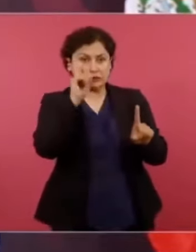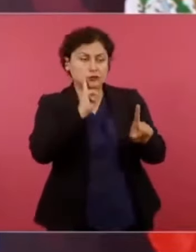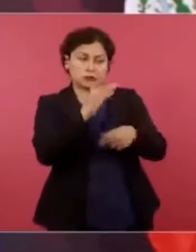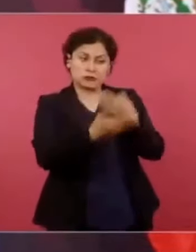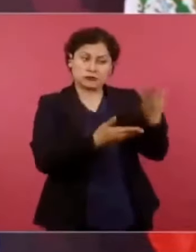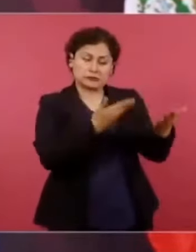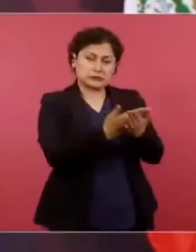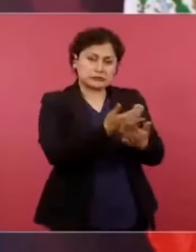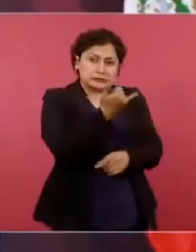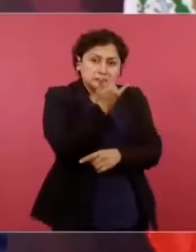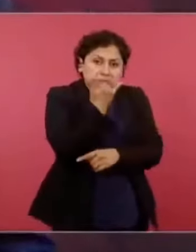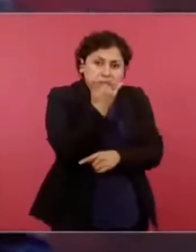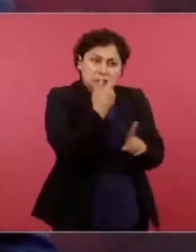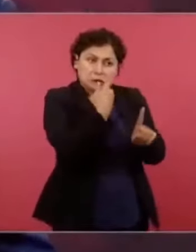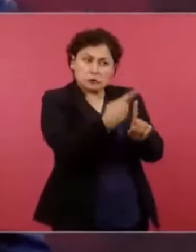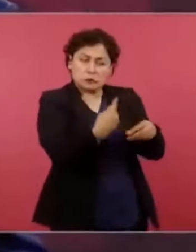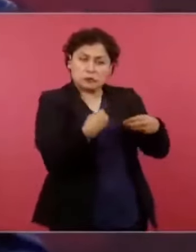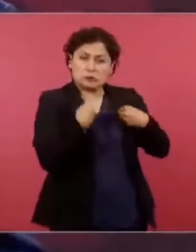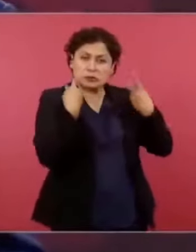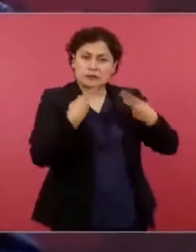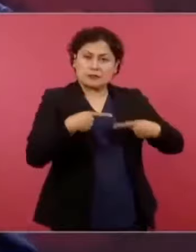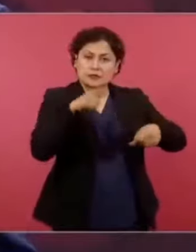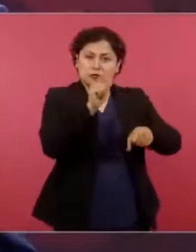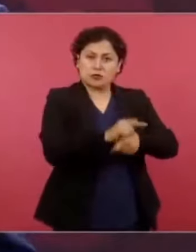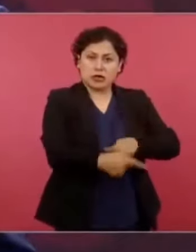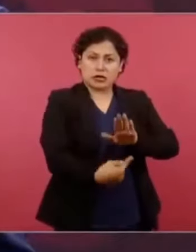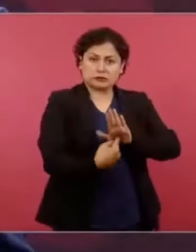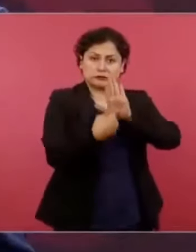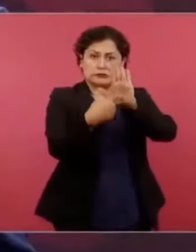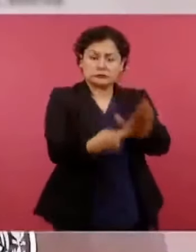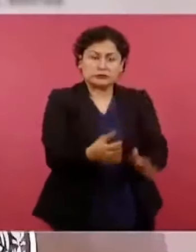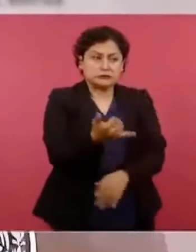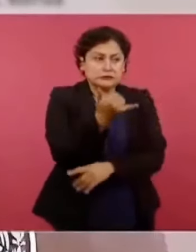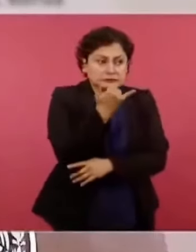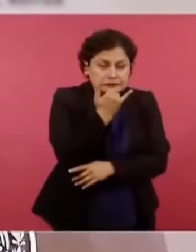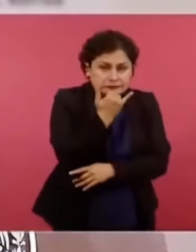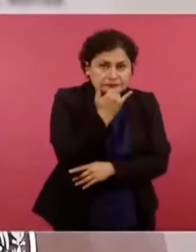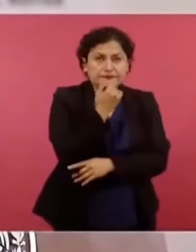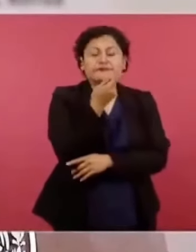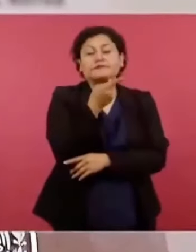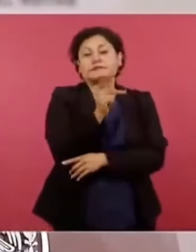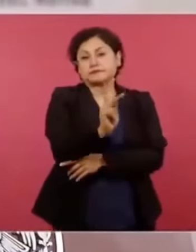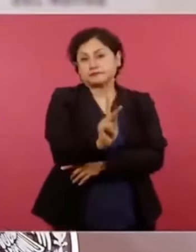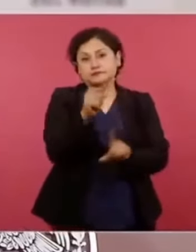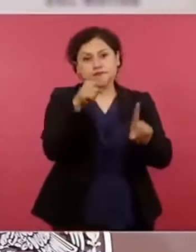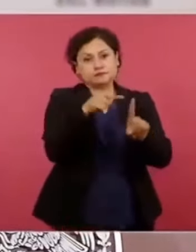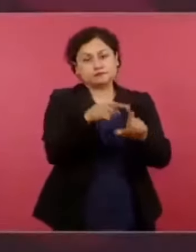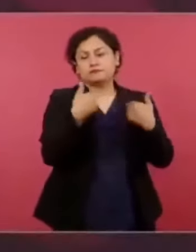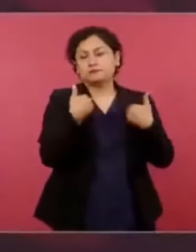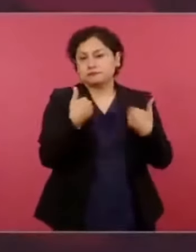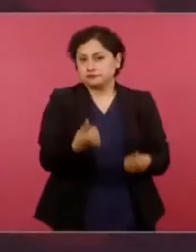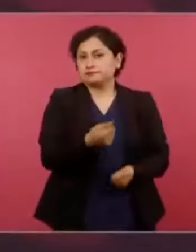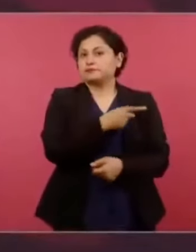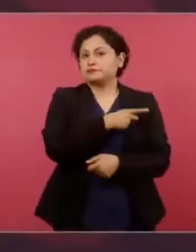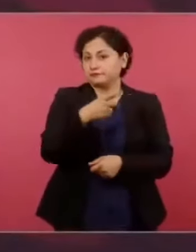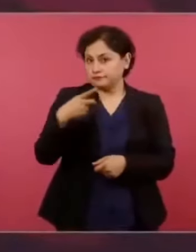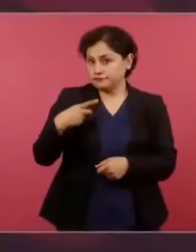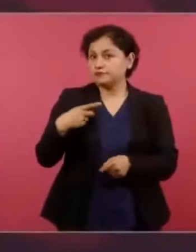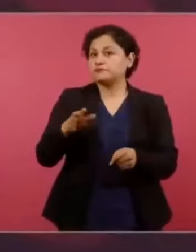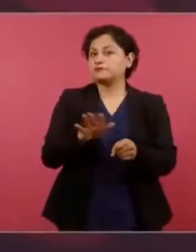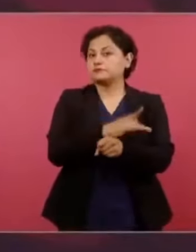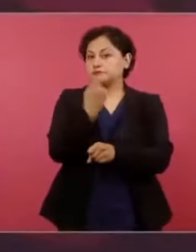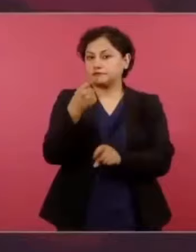debe de comprender y ahorita voy a decir también por qué este ella eh debe